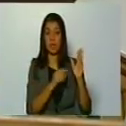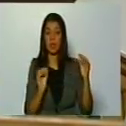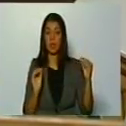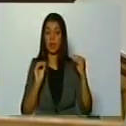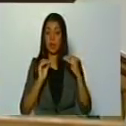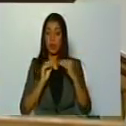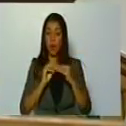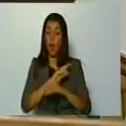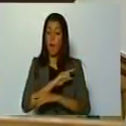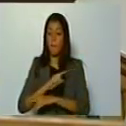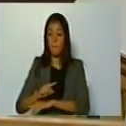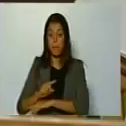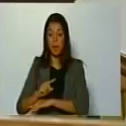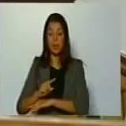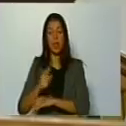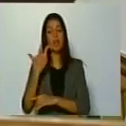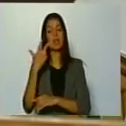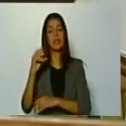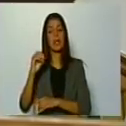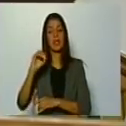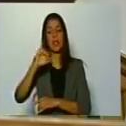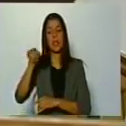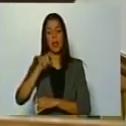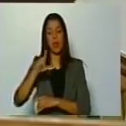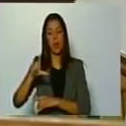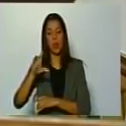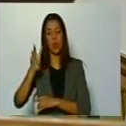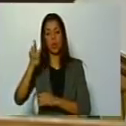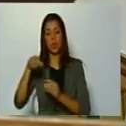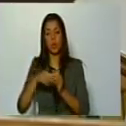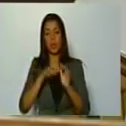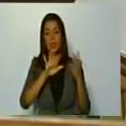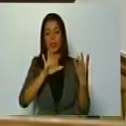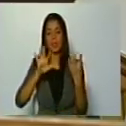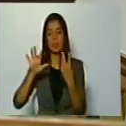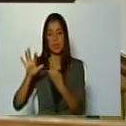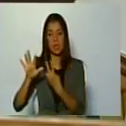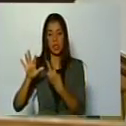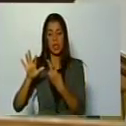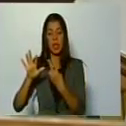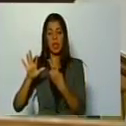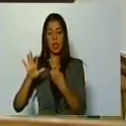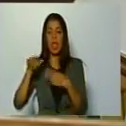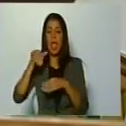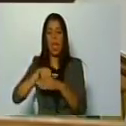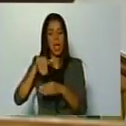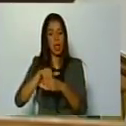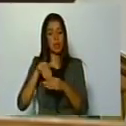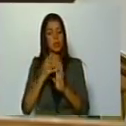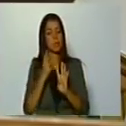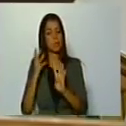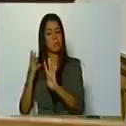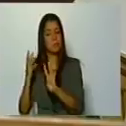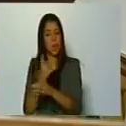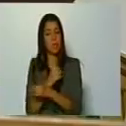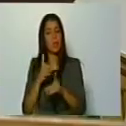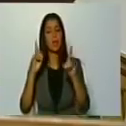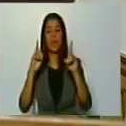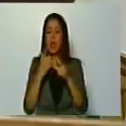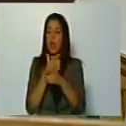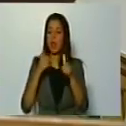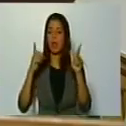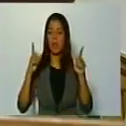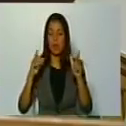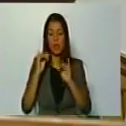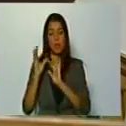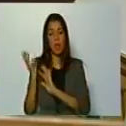mandato otorgado el 30 de julio de 2017 en elecciones democráticas, libres,